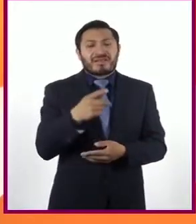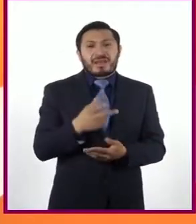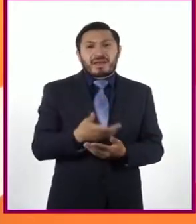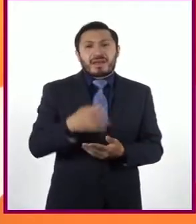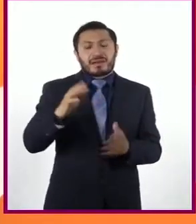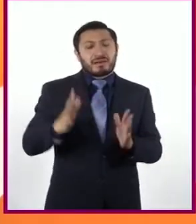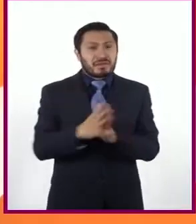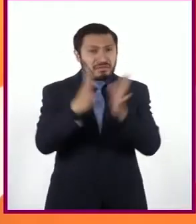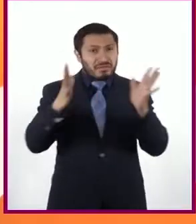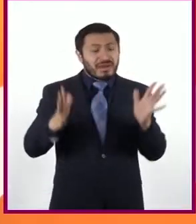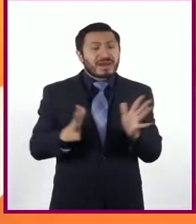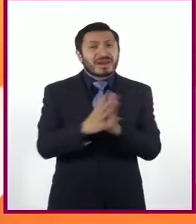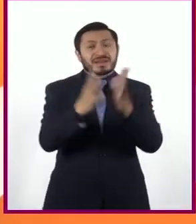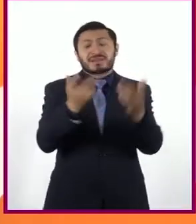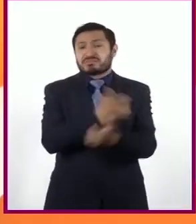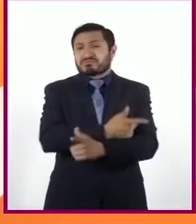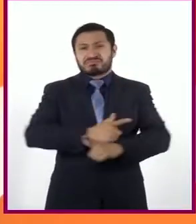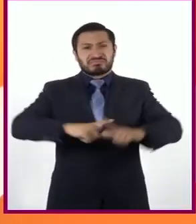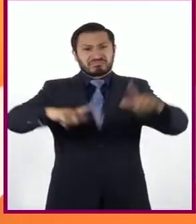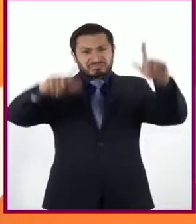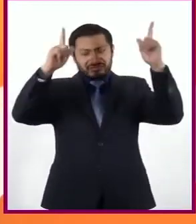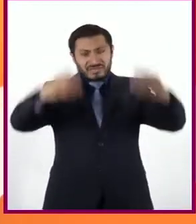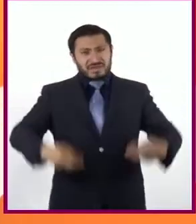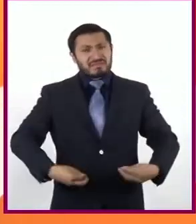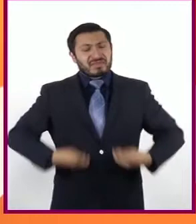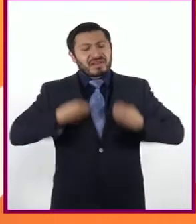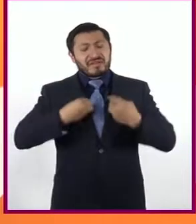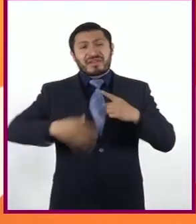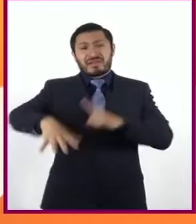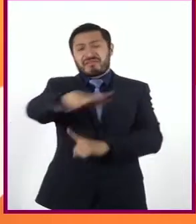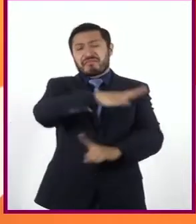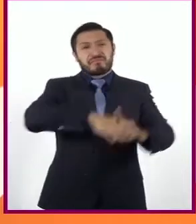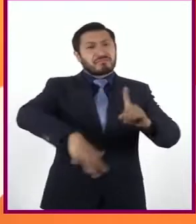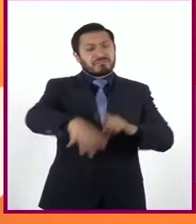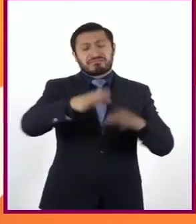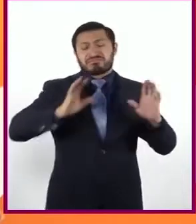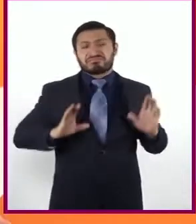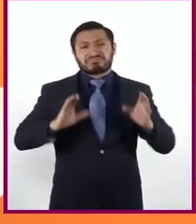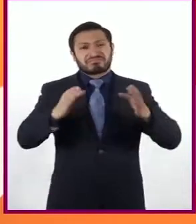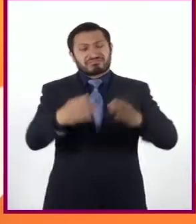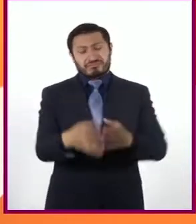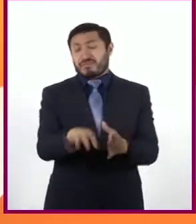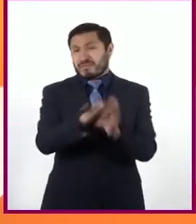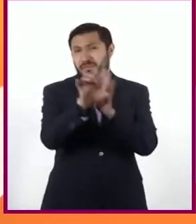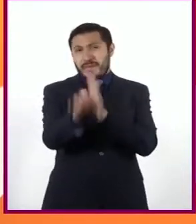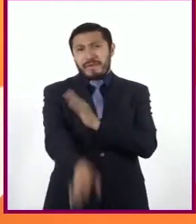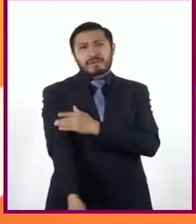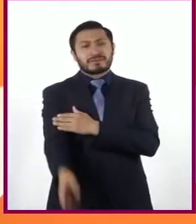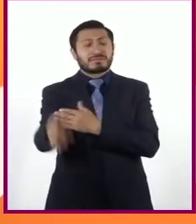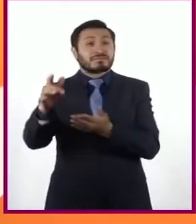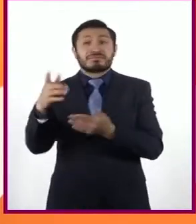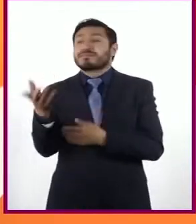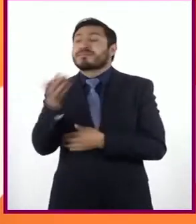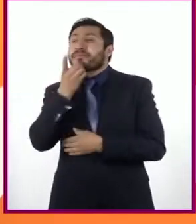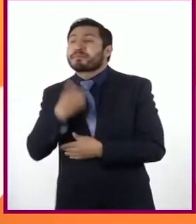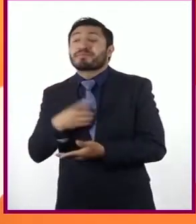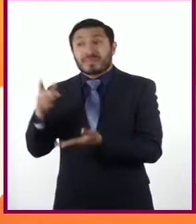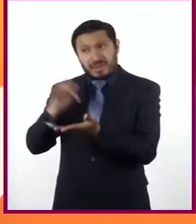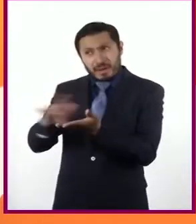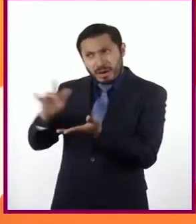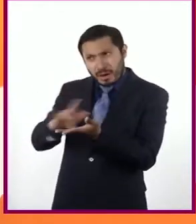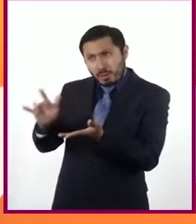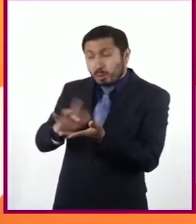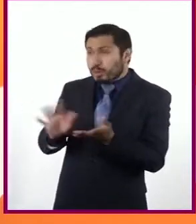de manera libre y activa en la vida de mi comunidad. Por ejemplo, cuando nos piden apoyo para colaborar de